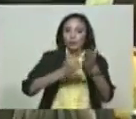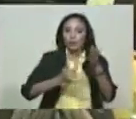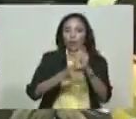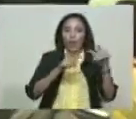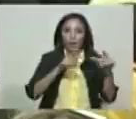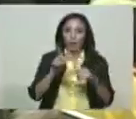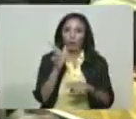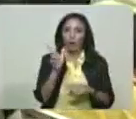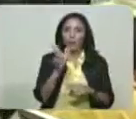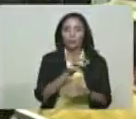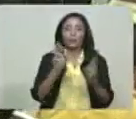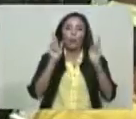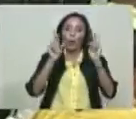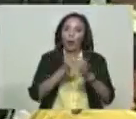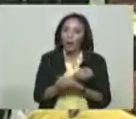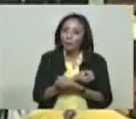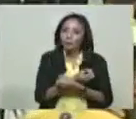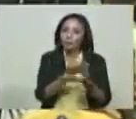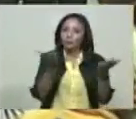socialista ojalá